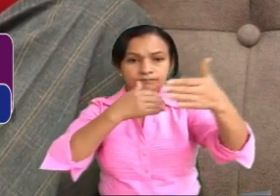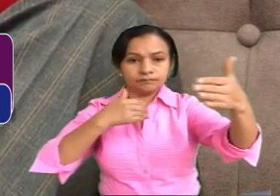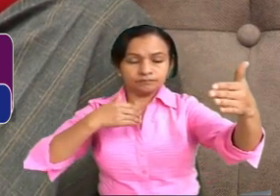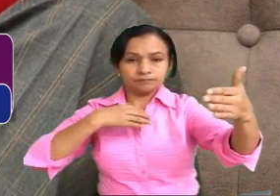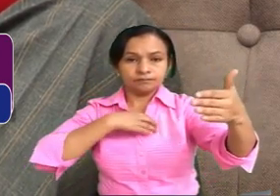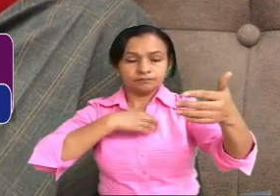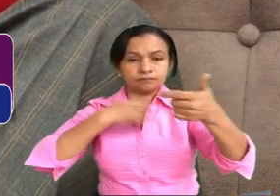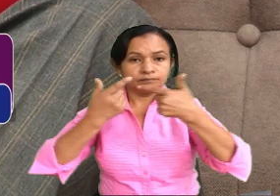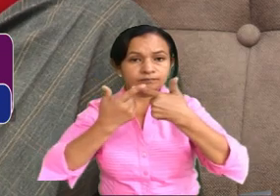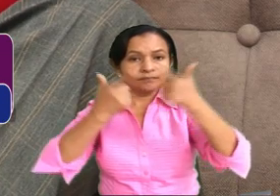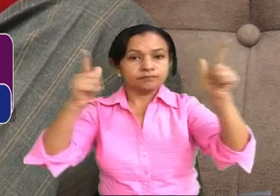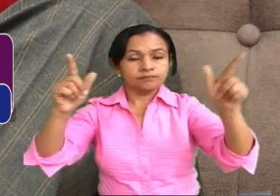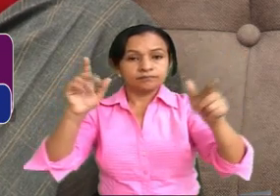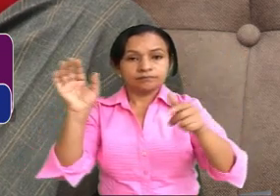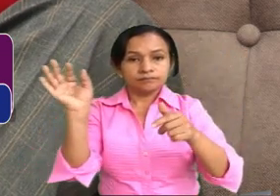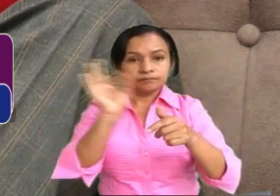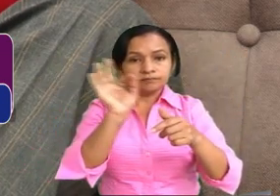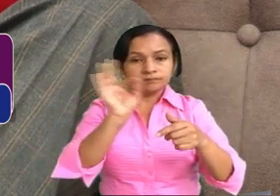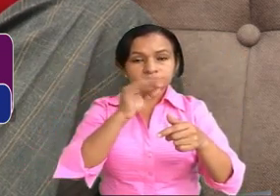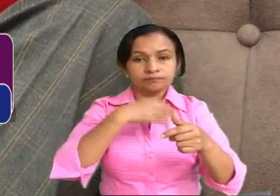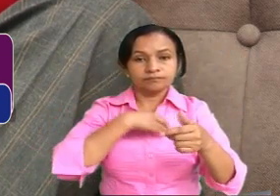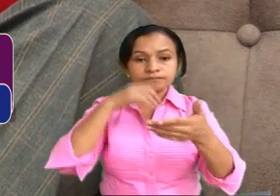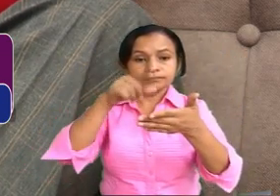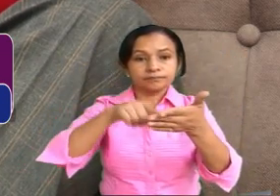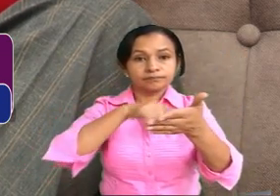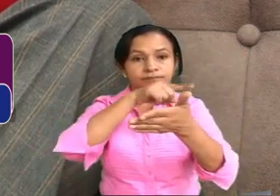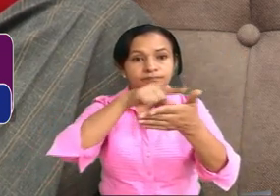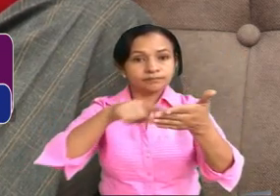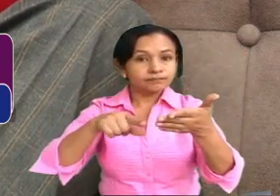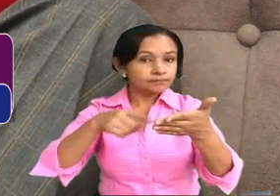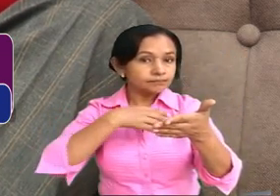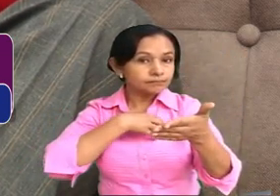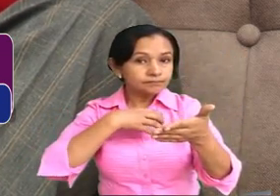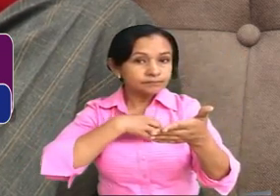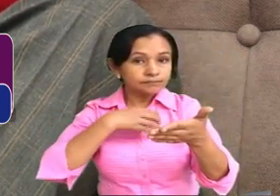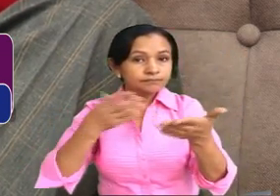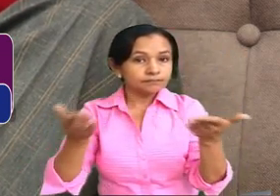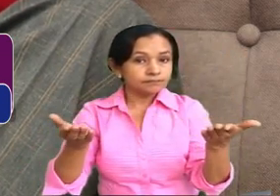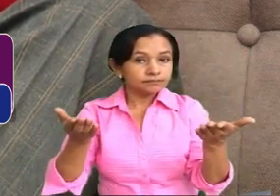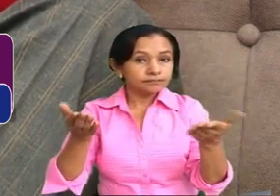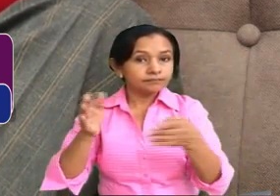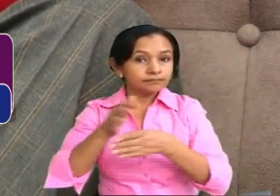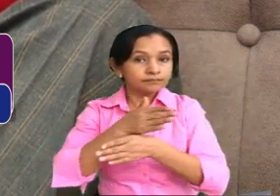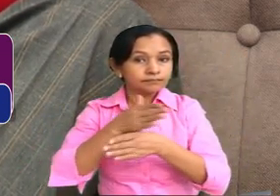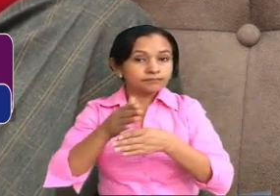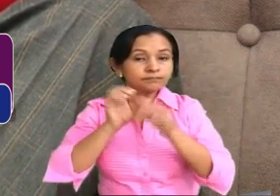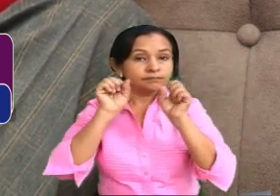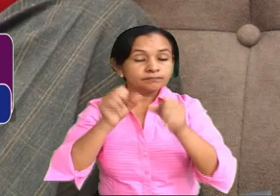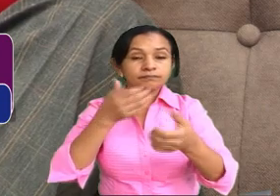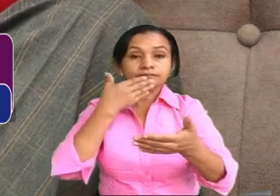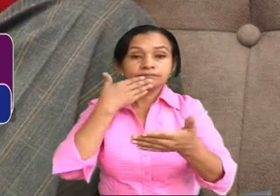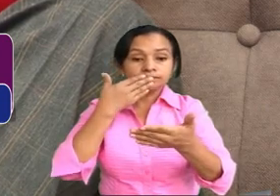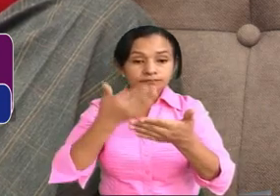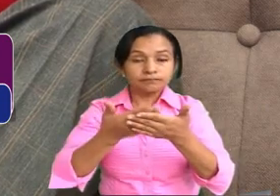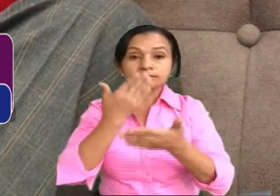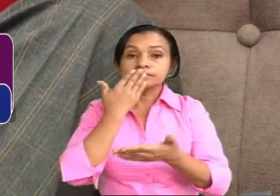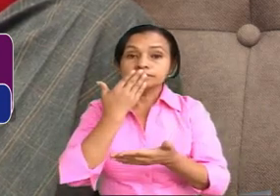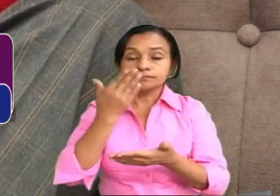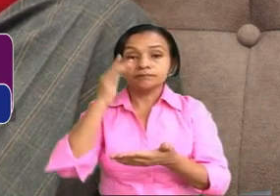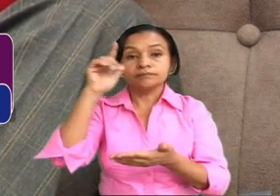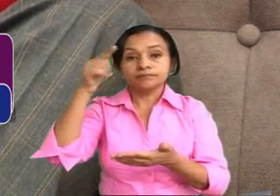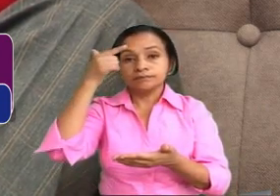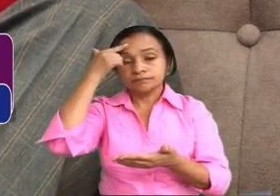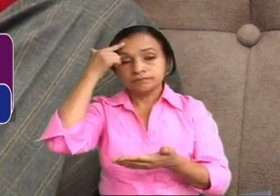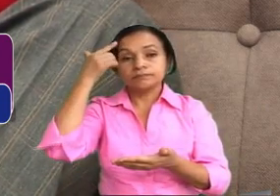su estructura, sus elecciones, cómo van. Y esto solo fue gracias a este buen gobierno, a esta